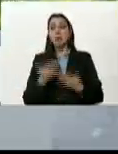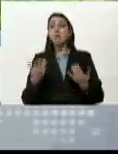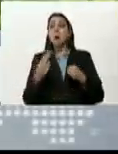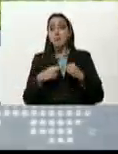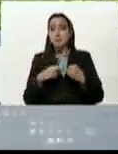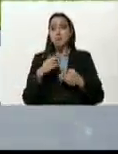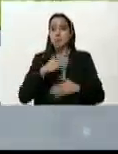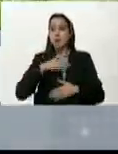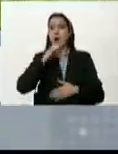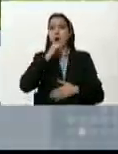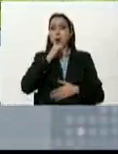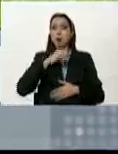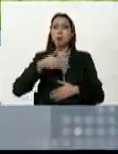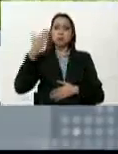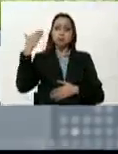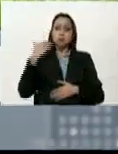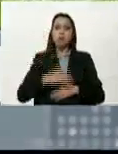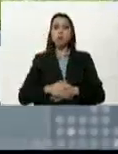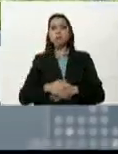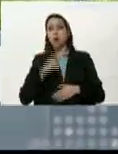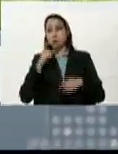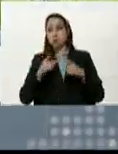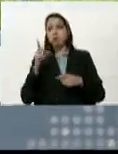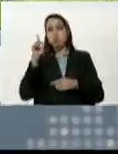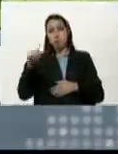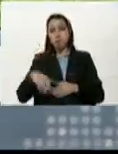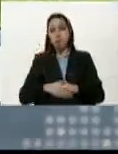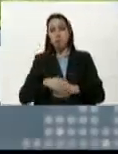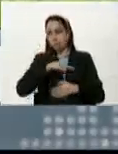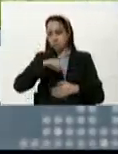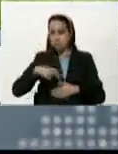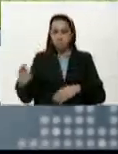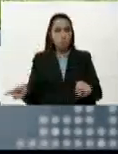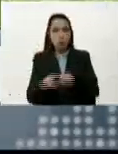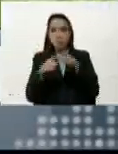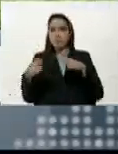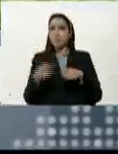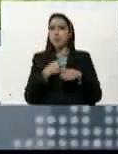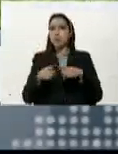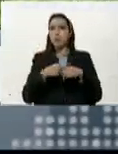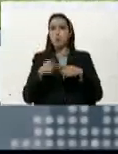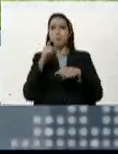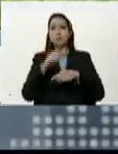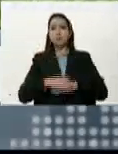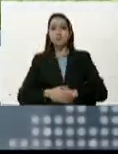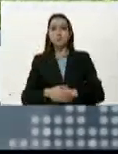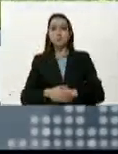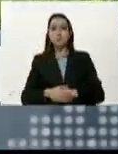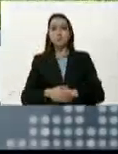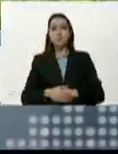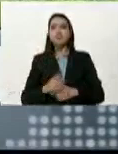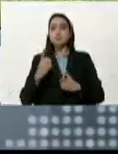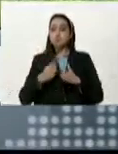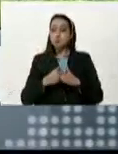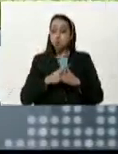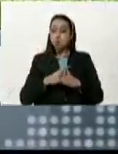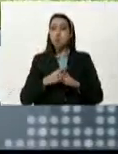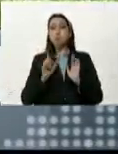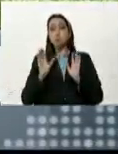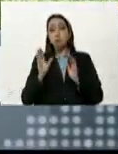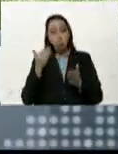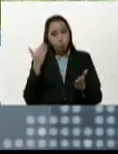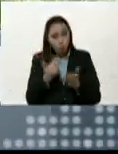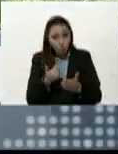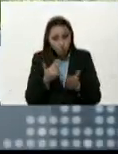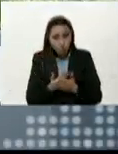de mis abuelos y abuelas uno de esos apellidos escalantes somos primos así que juan carlos propone